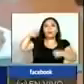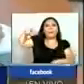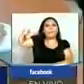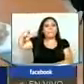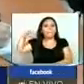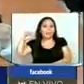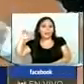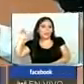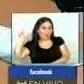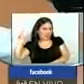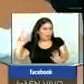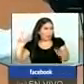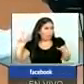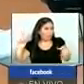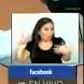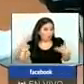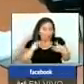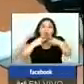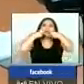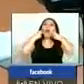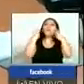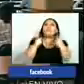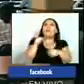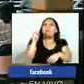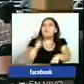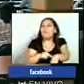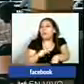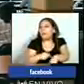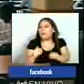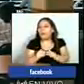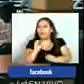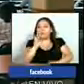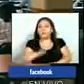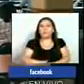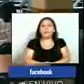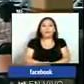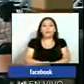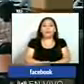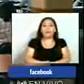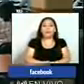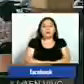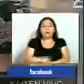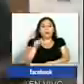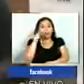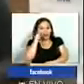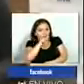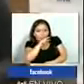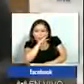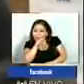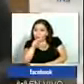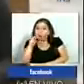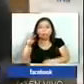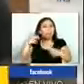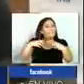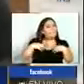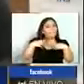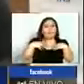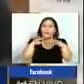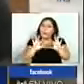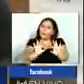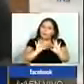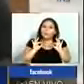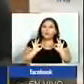PCR y no pruebas rápidas. Los objetivos son claros, tratar de salvar la mayor cantidad de vidas posibles,